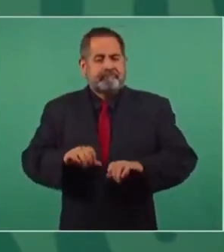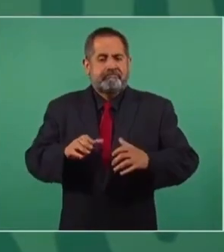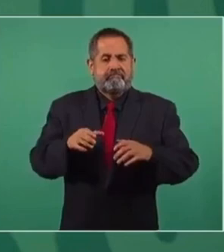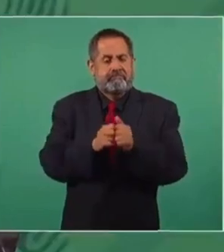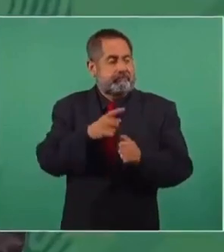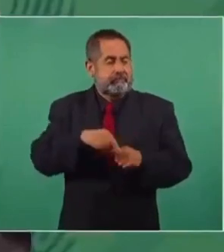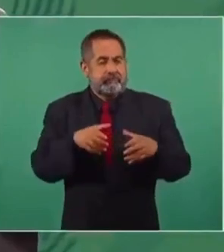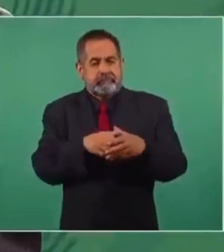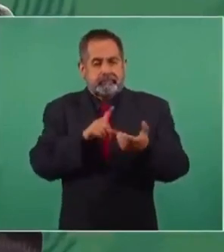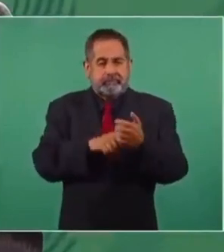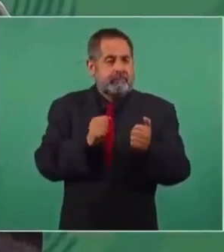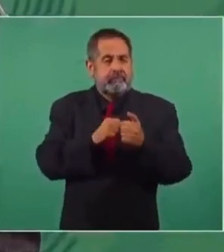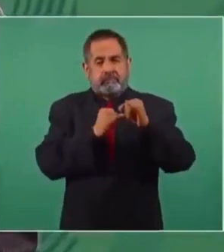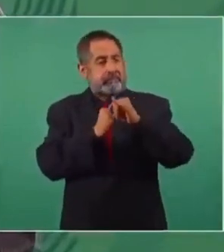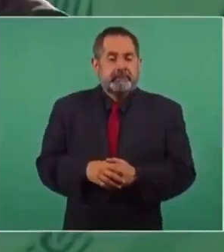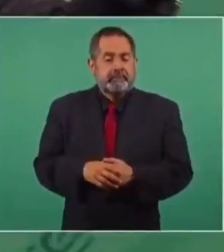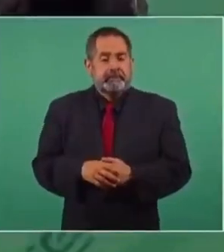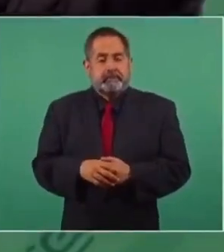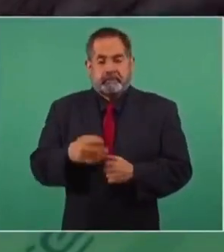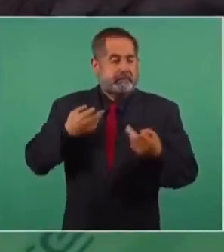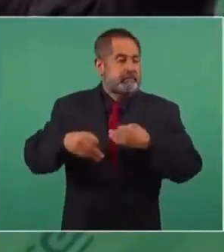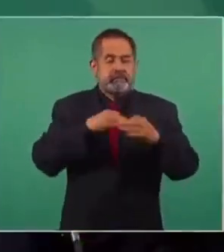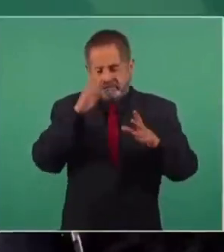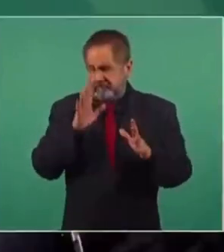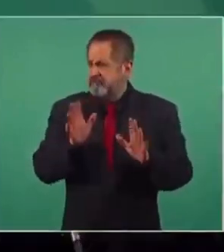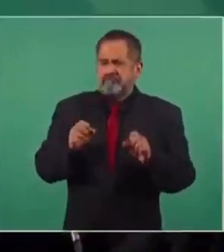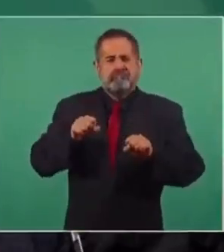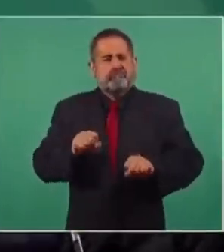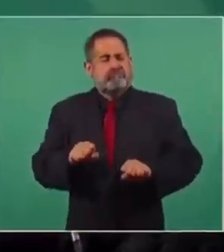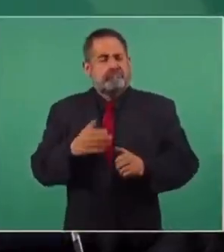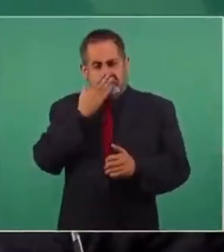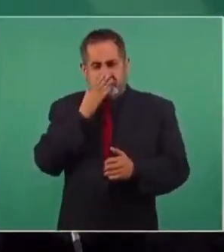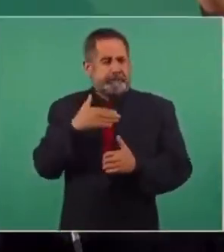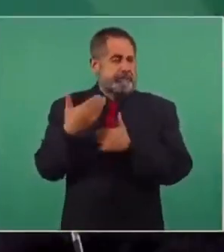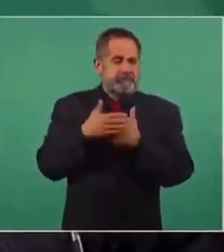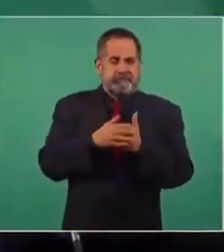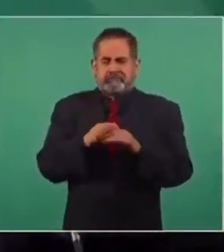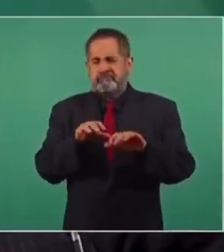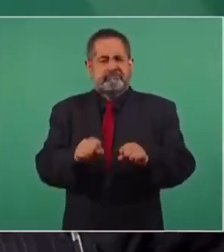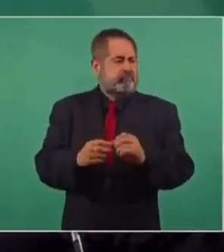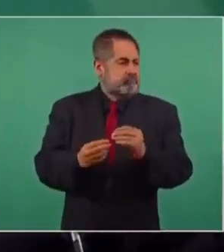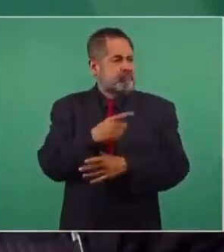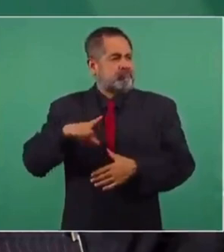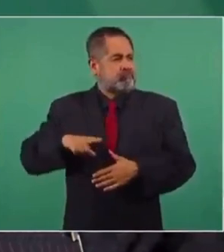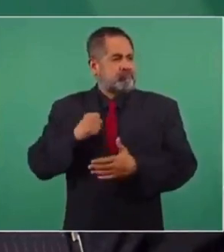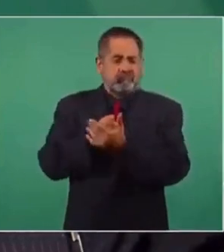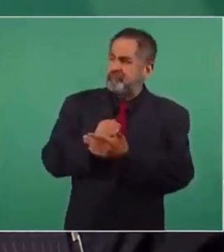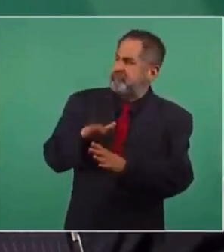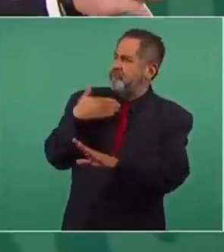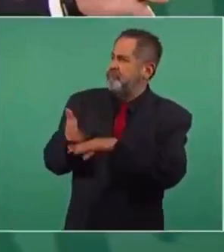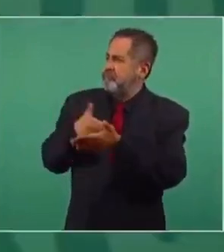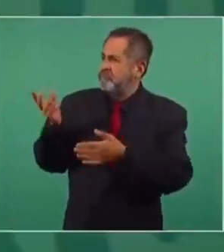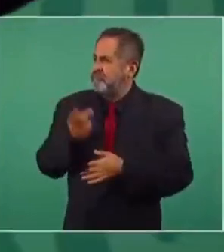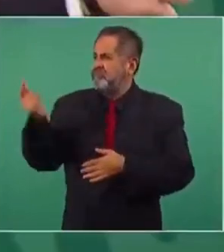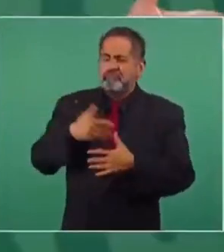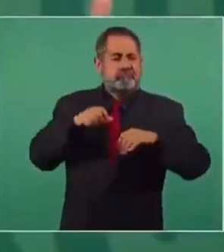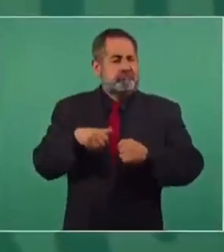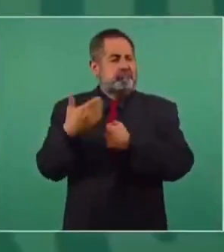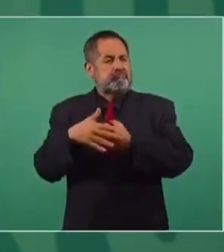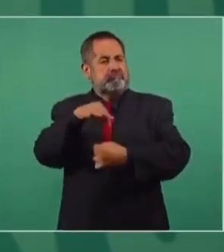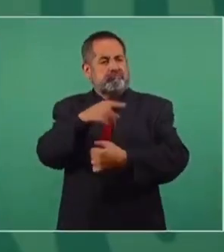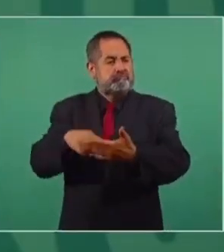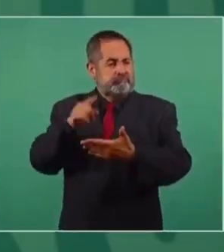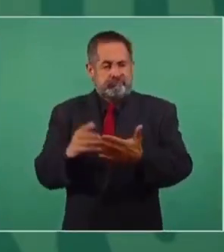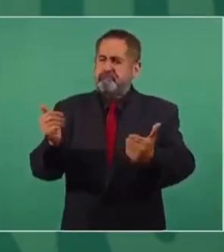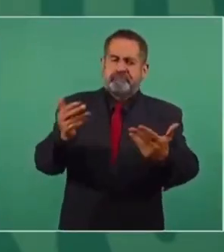junto con los organismos internacionales. Vamos a legalizar, a legitimar el golpe, vamos a hacer elecciones.